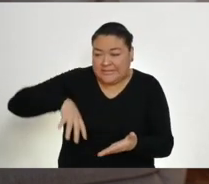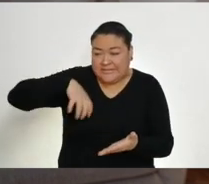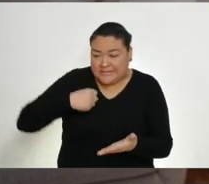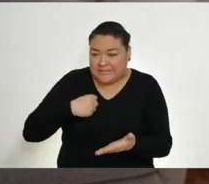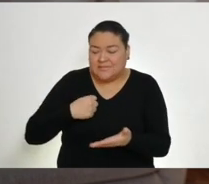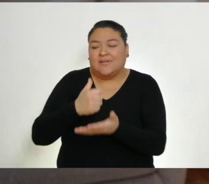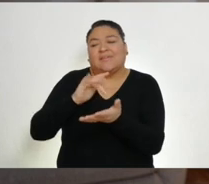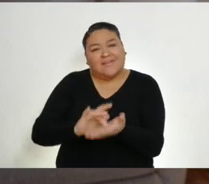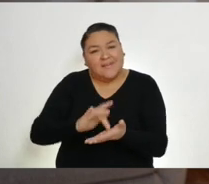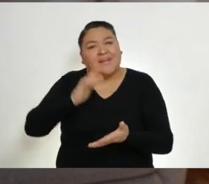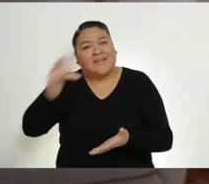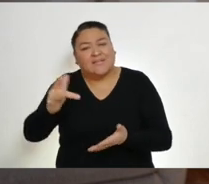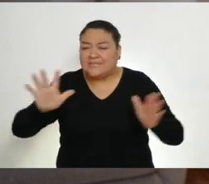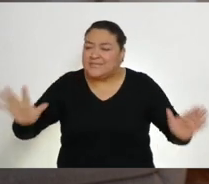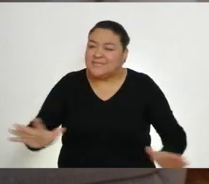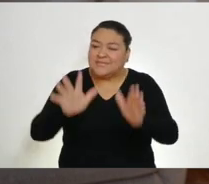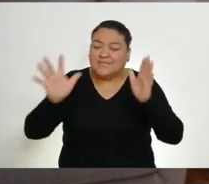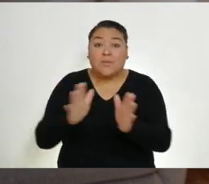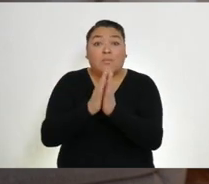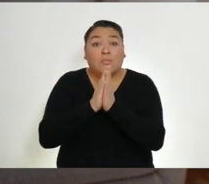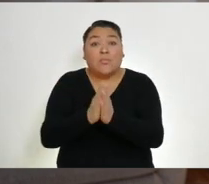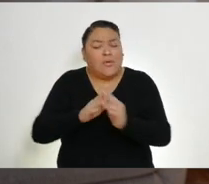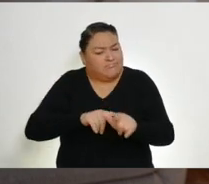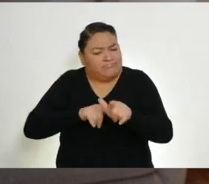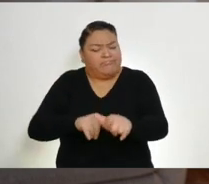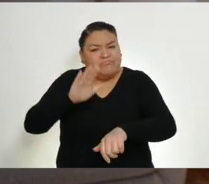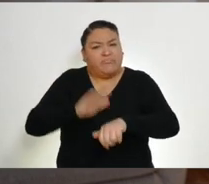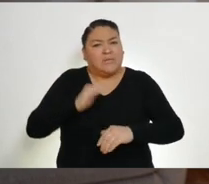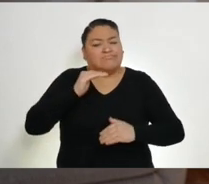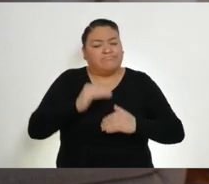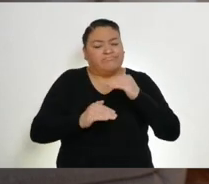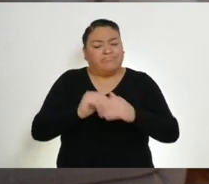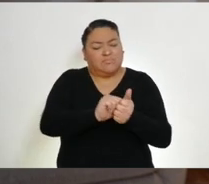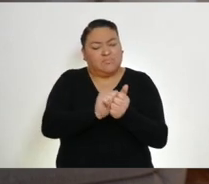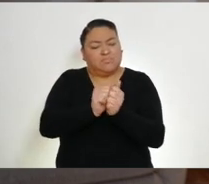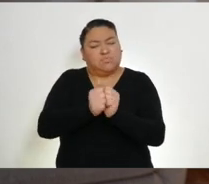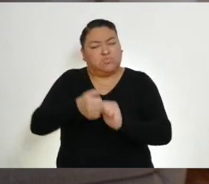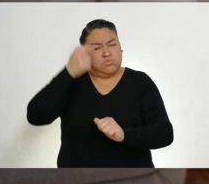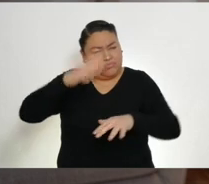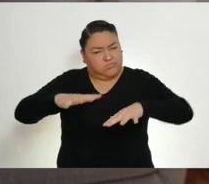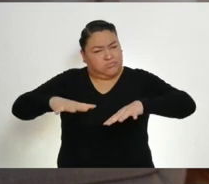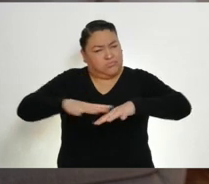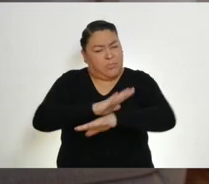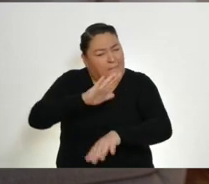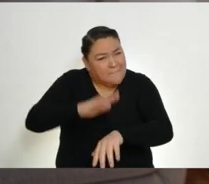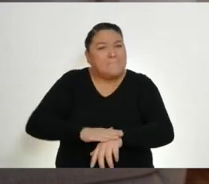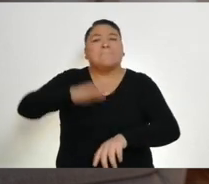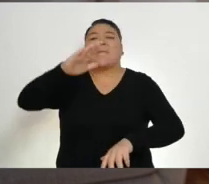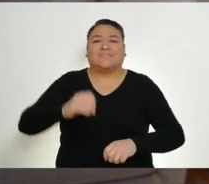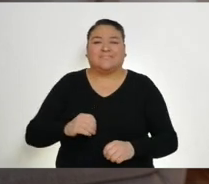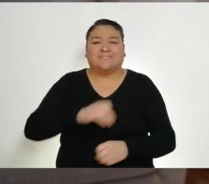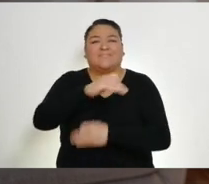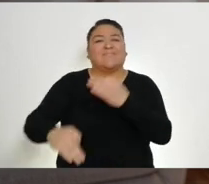y los invitamos a seguir sumando para lograr un cambio que vaya mucho más allá de los estadios de fútbol